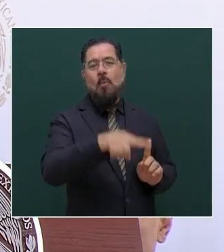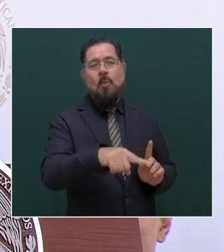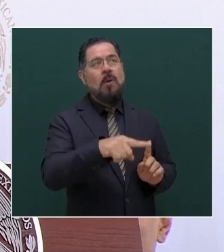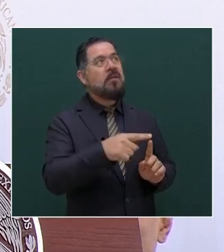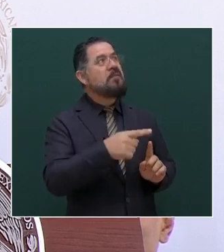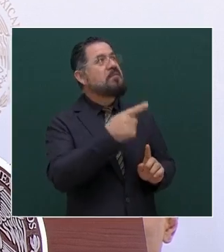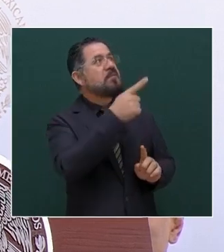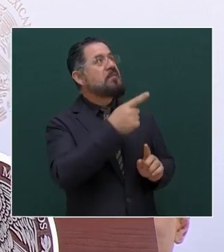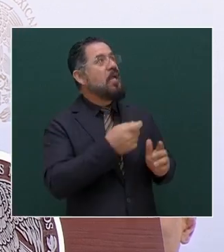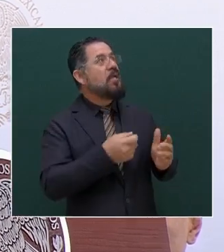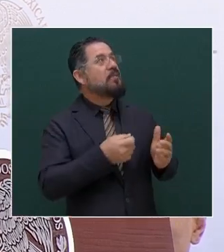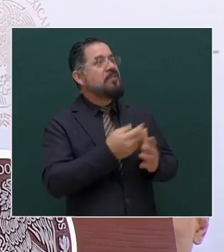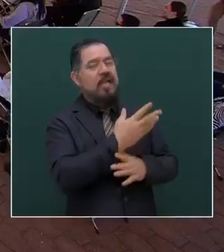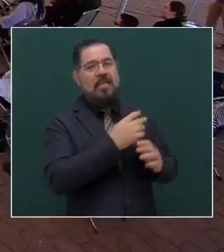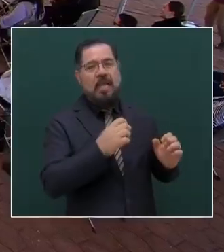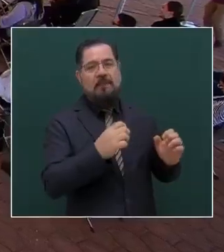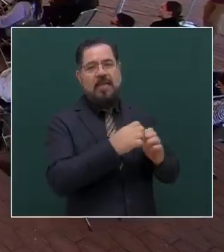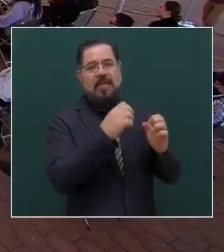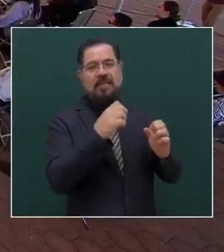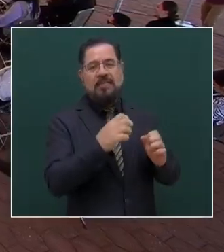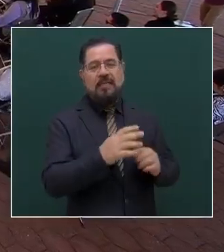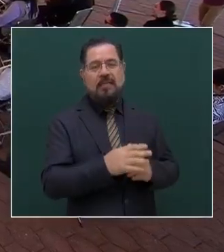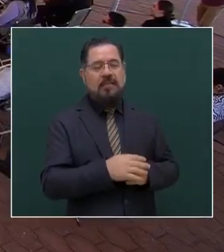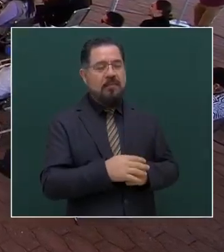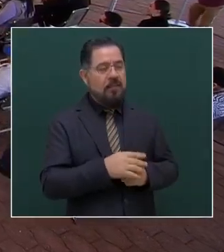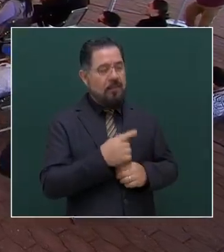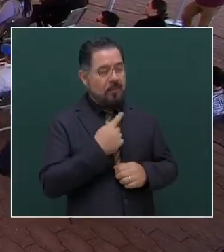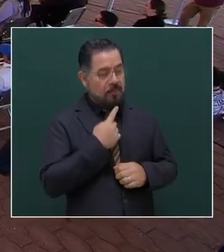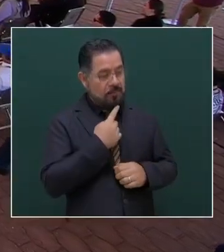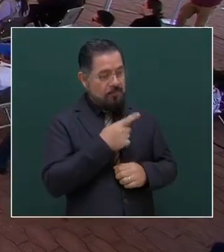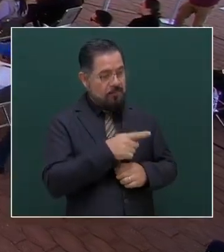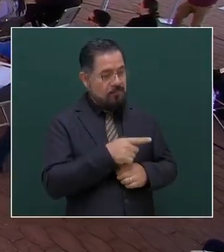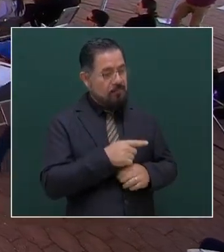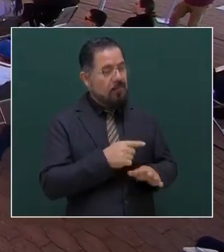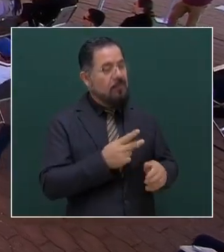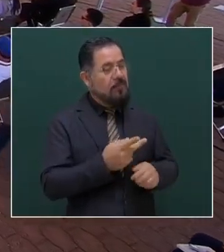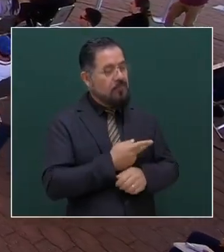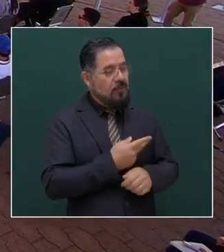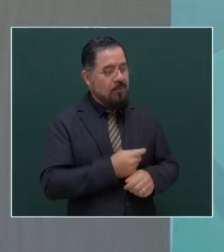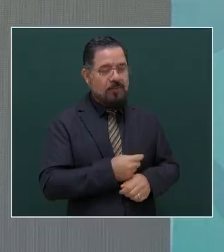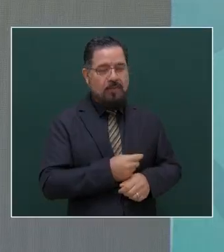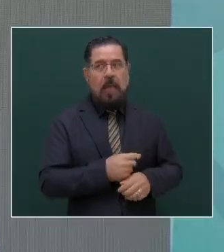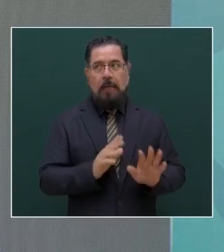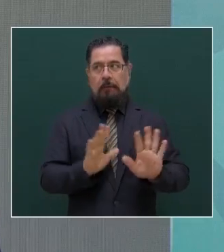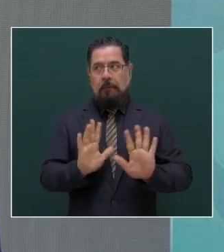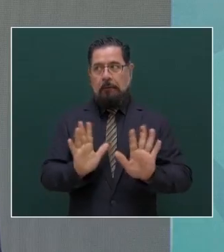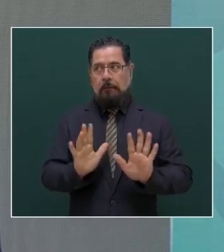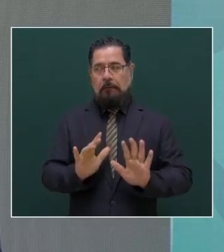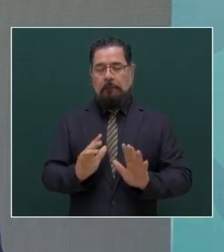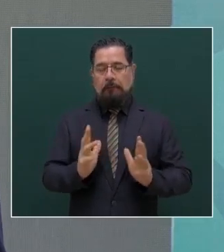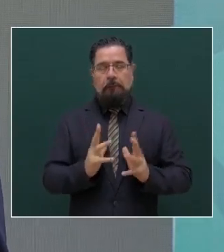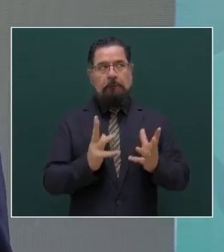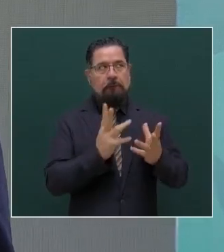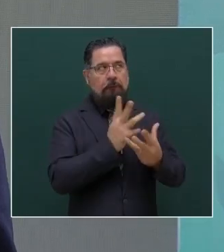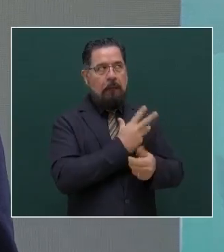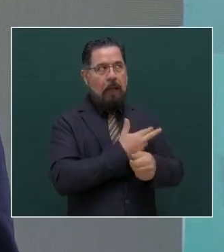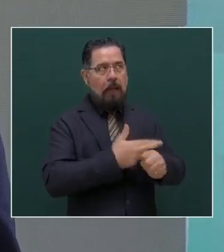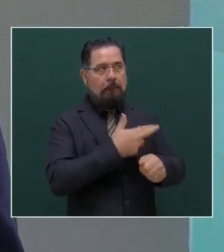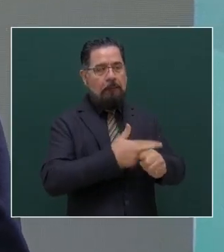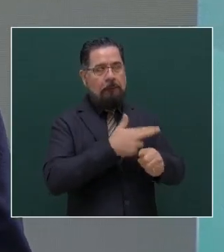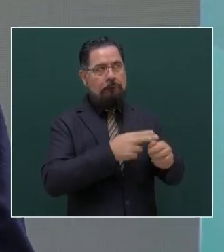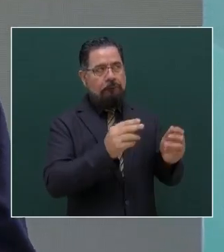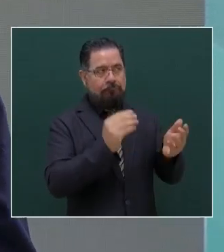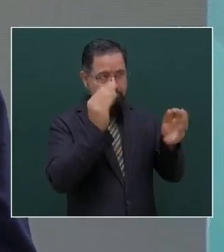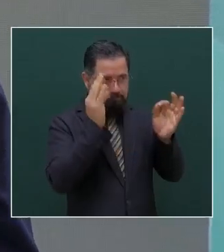salida de emergencia, ya le mandamos a decir y ya lo resolvió. De su salida de emergencia. Pero ¿qué pasa con